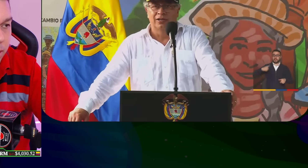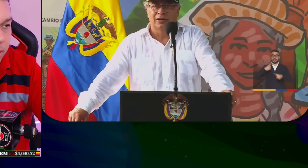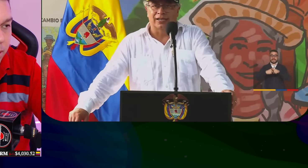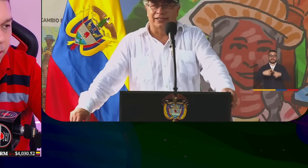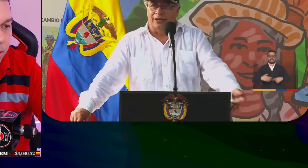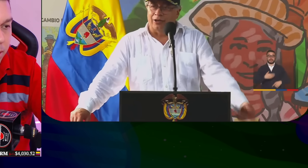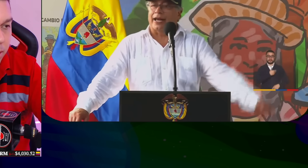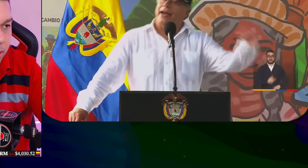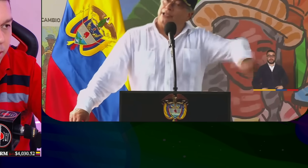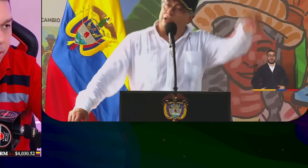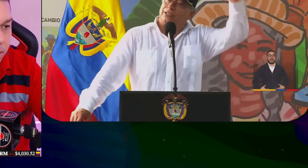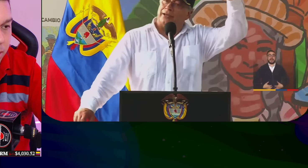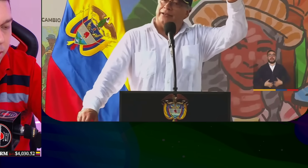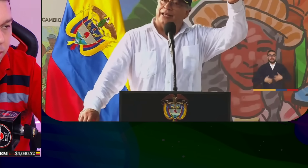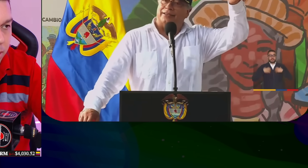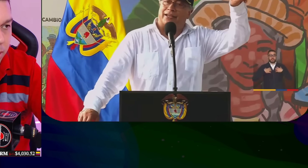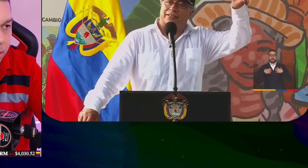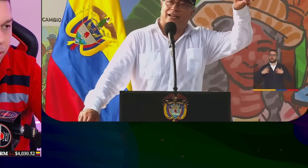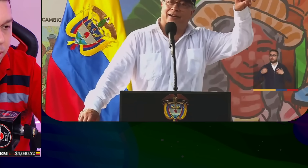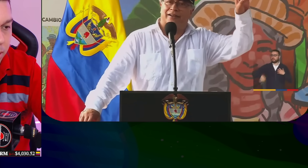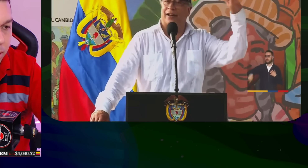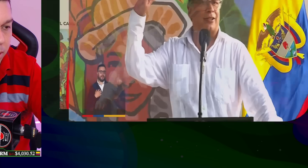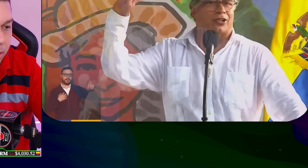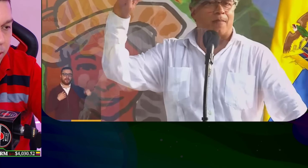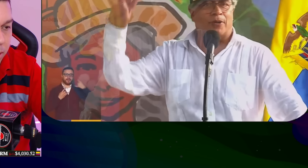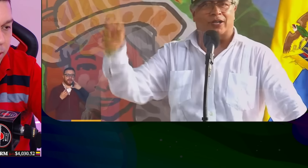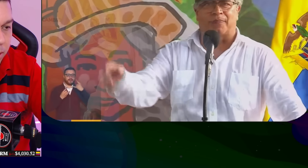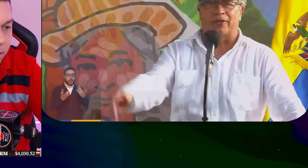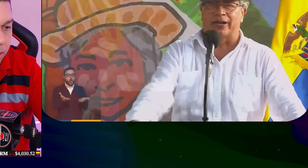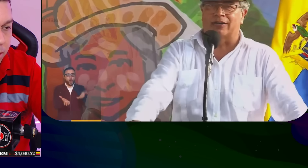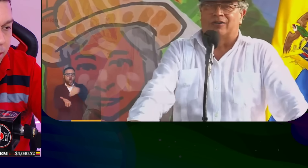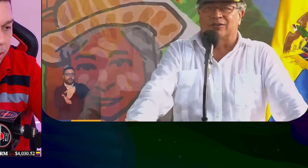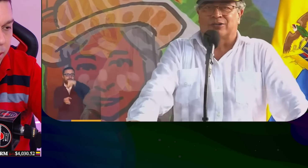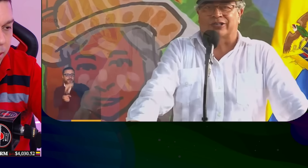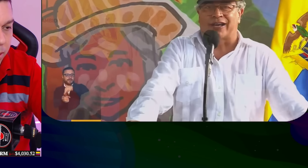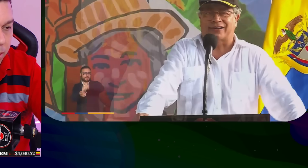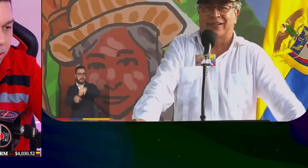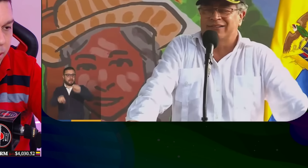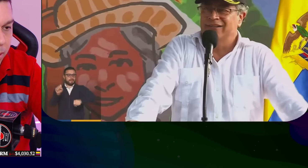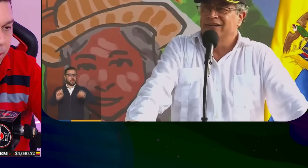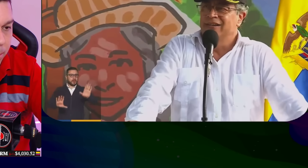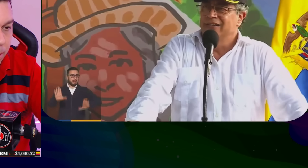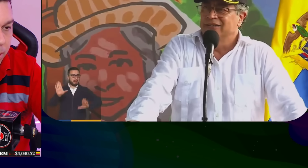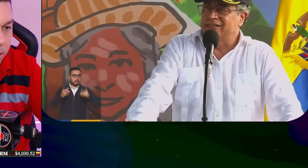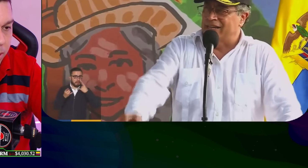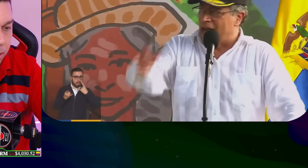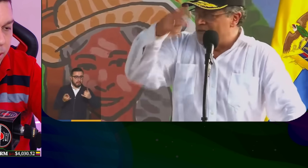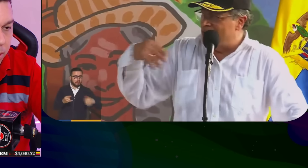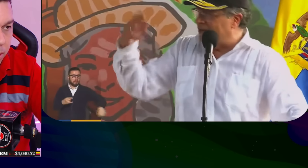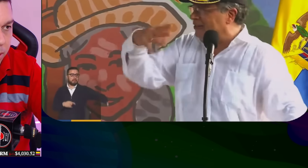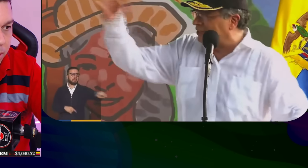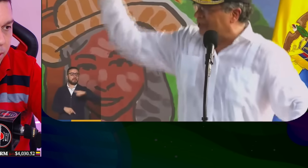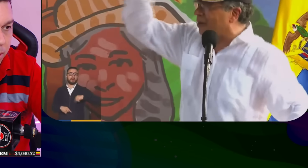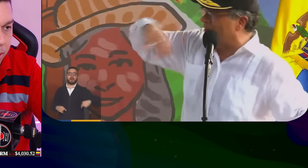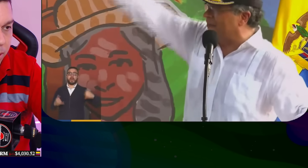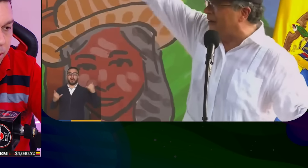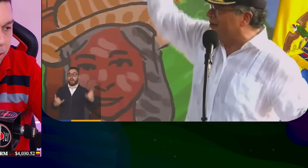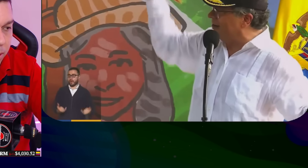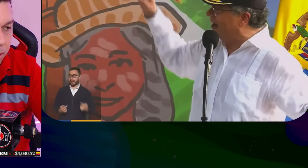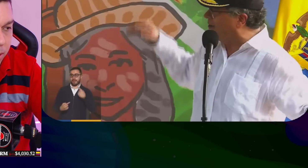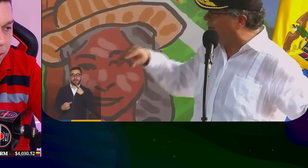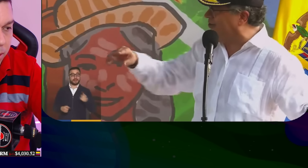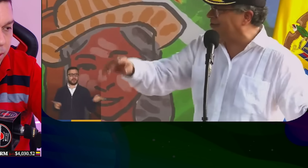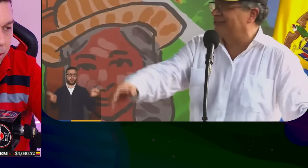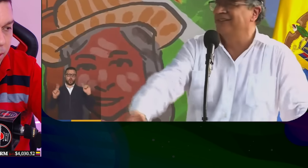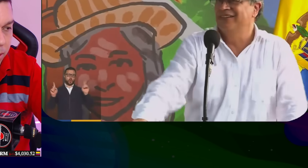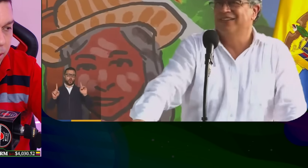asustados? Que siendo que a ellos les debería interesar la reelección porque podrían concursar, dicen alma bendita, no, por